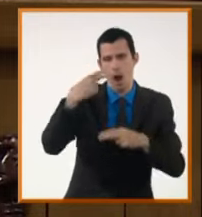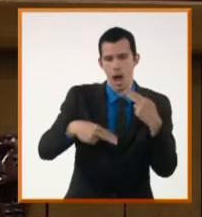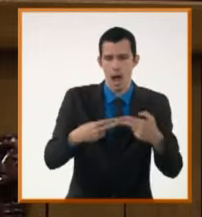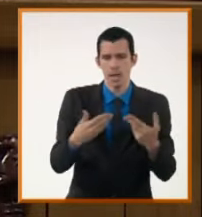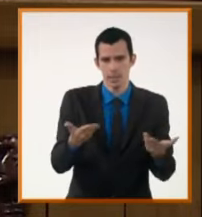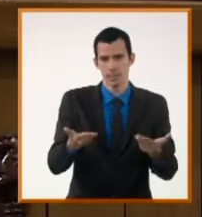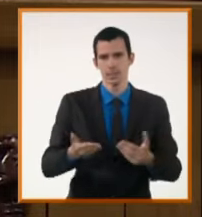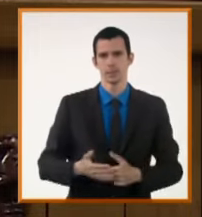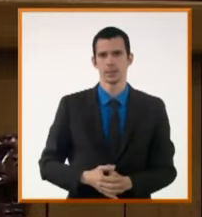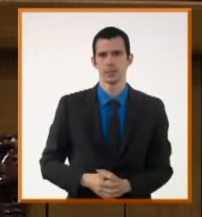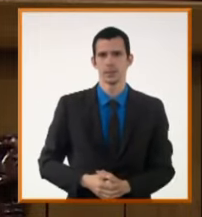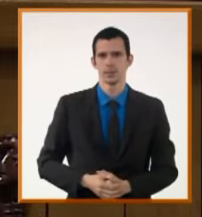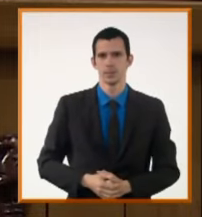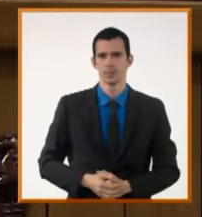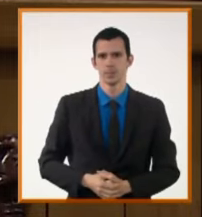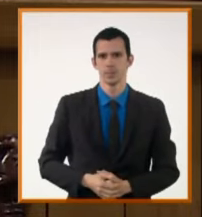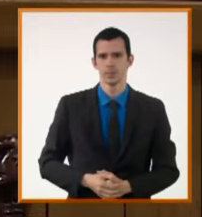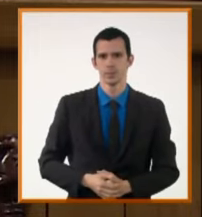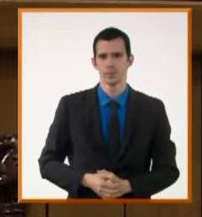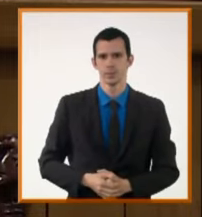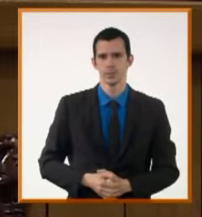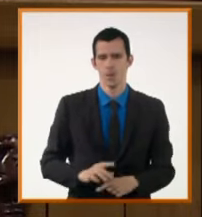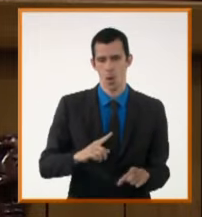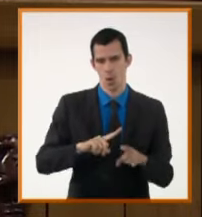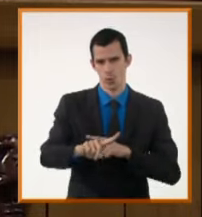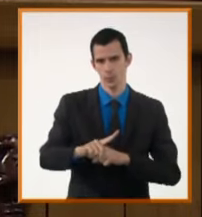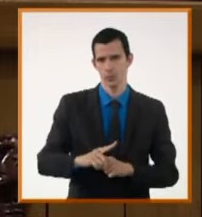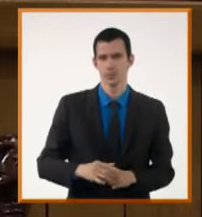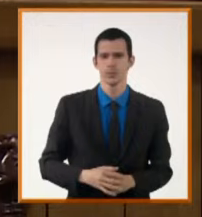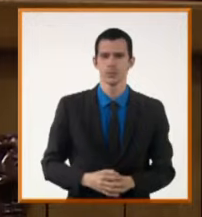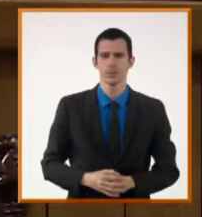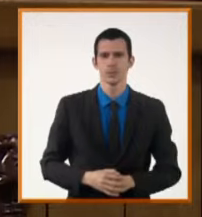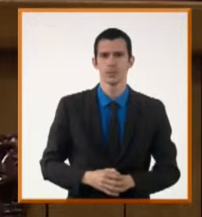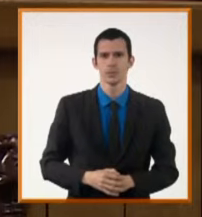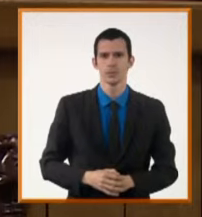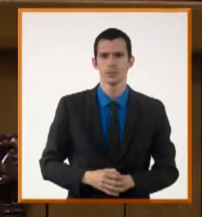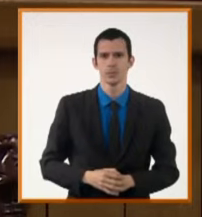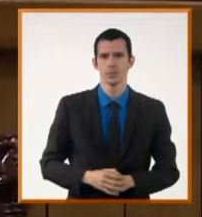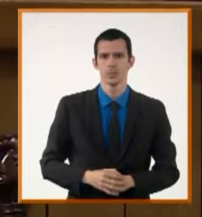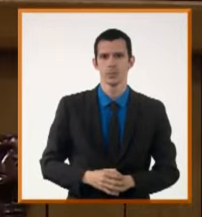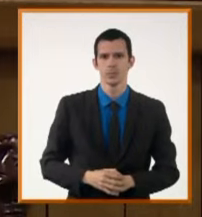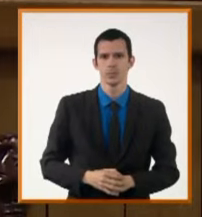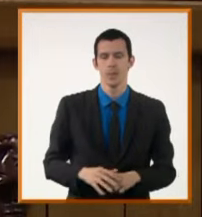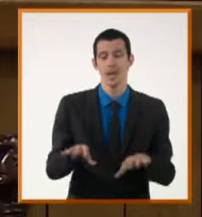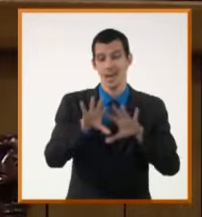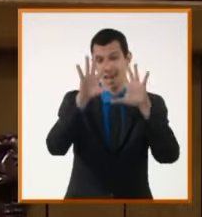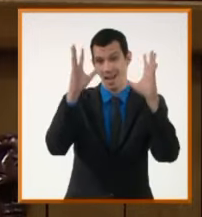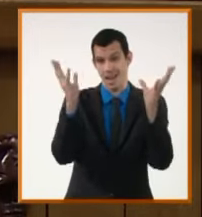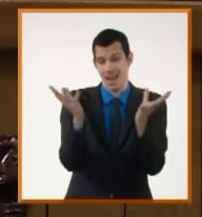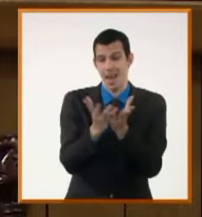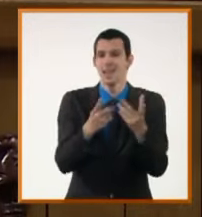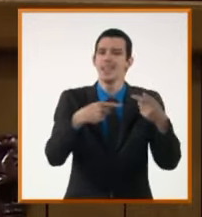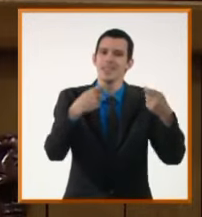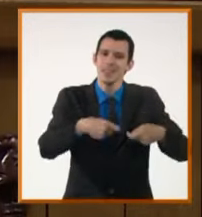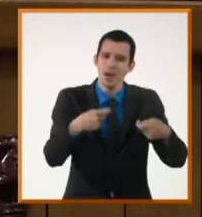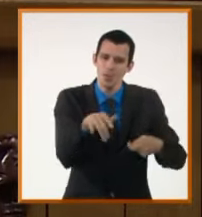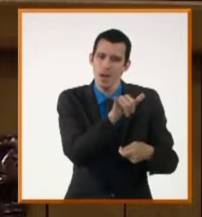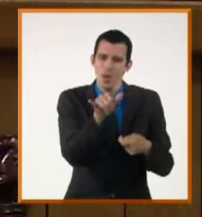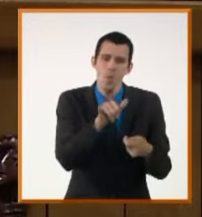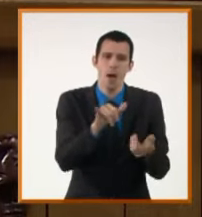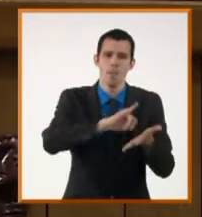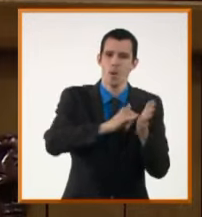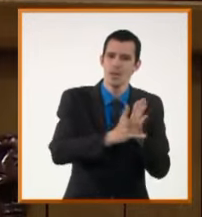Reducir el déficit presupuestario, un asunto muy debatido en el Consejo de Estado y también en las